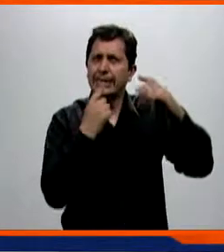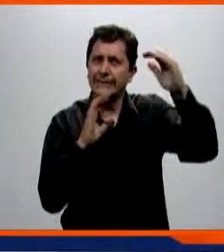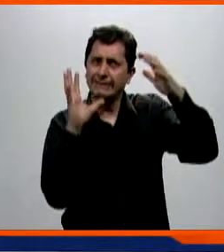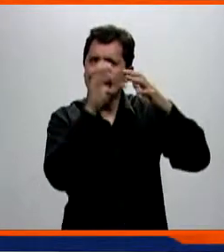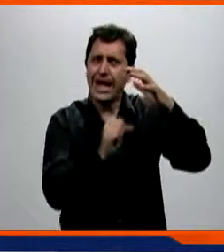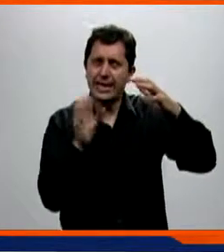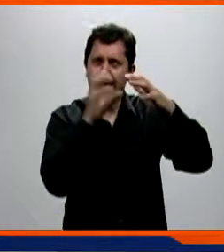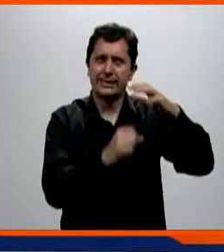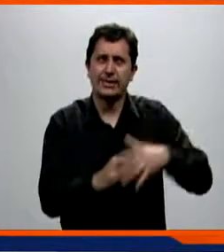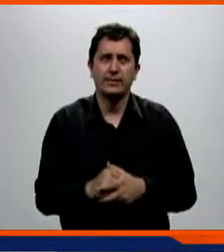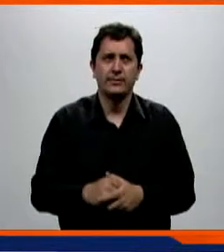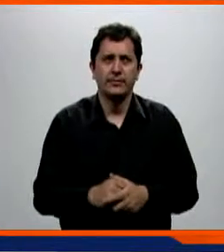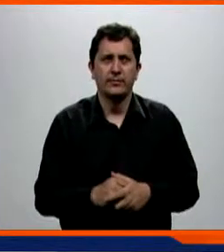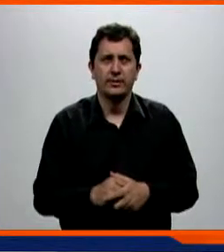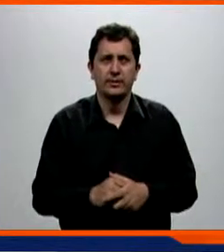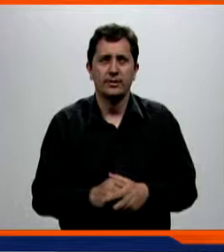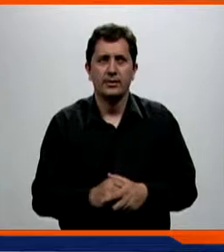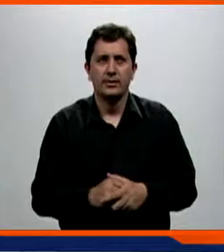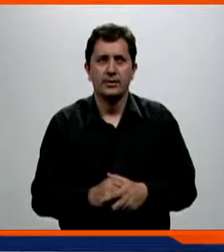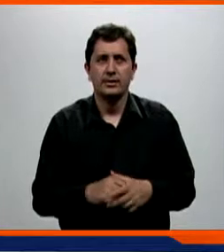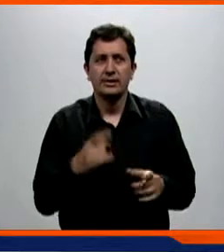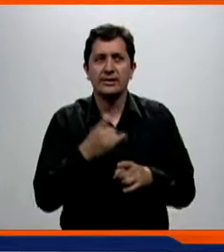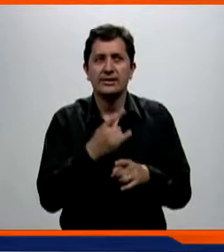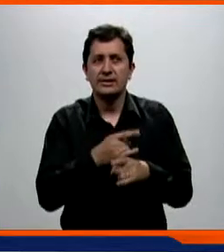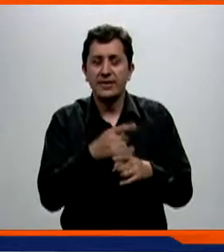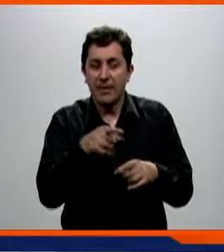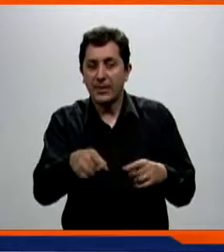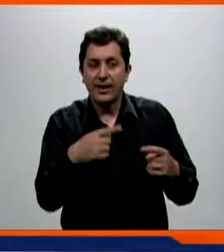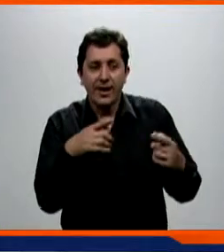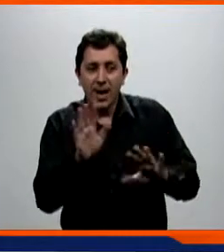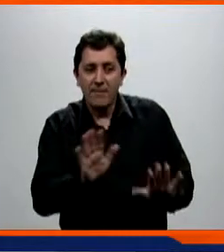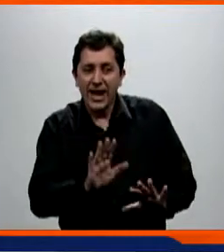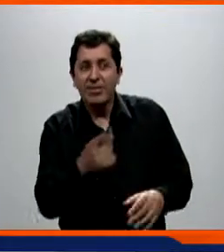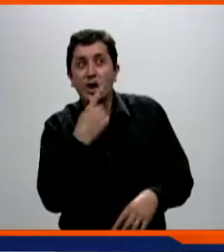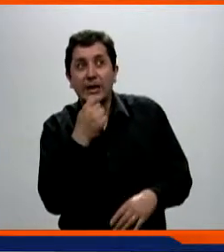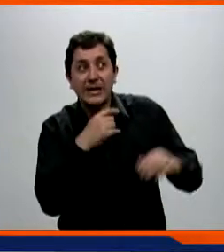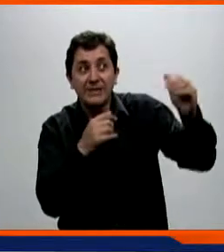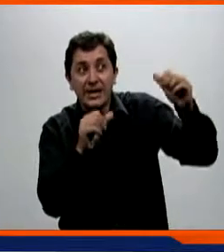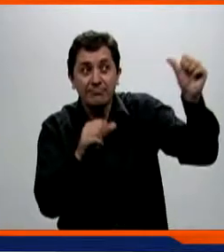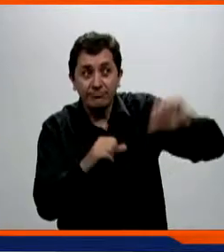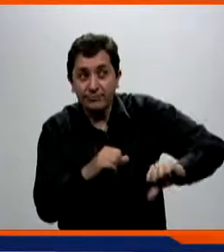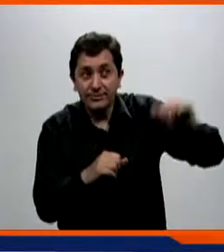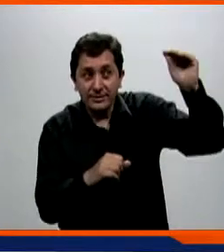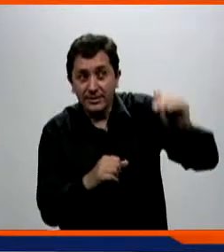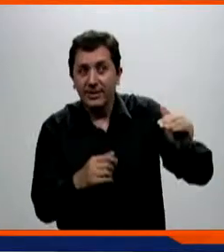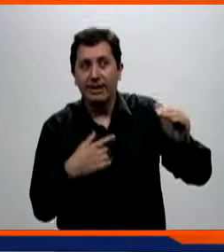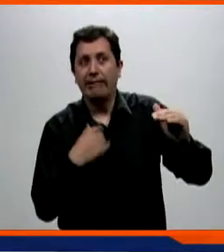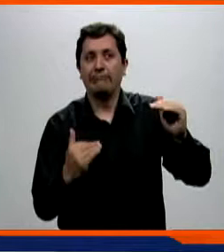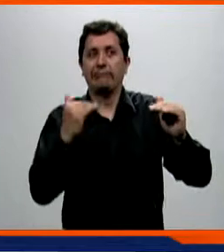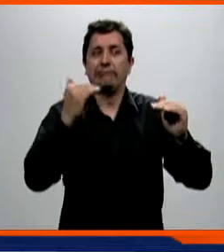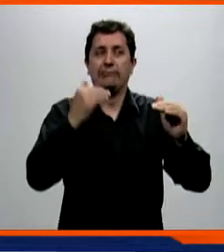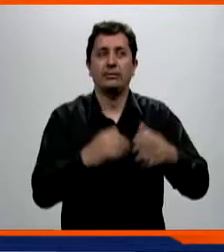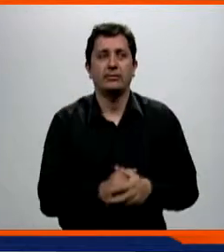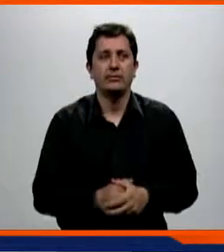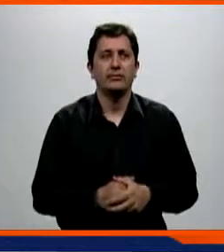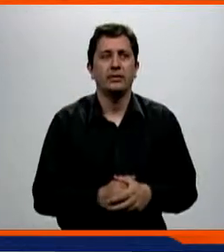juegan con el rival de River en cada fecha, ¿no? Esperando a ver si el equipo de Gallardo cede algo en el camino. Hace 2